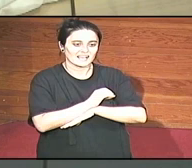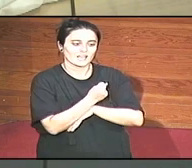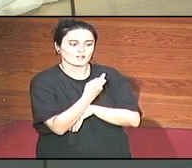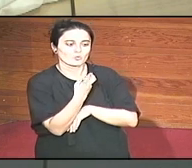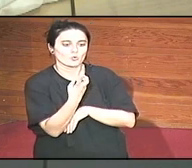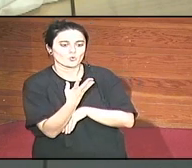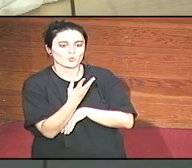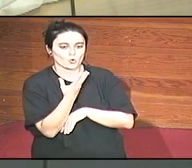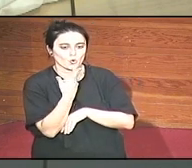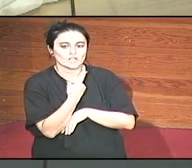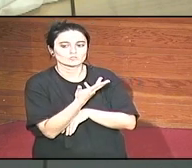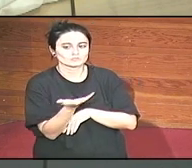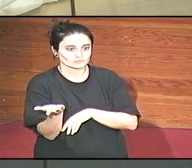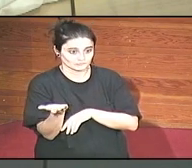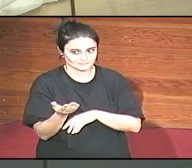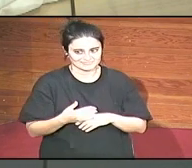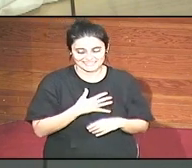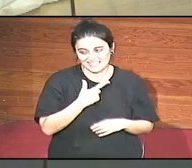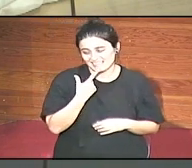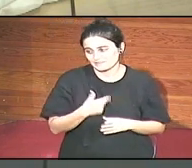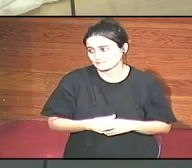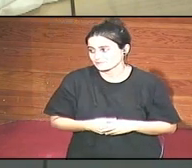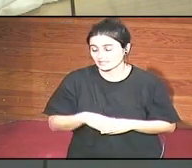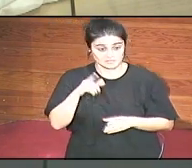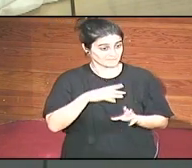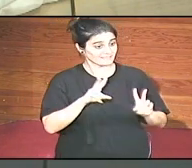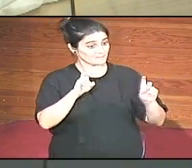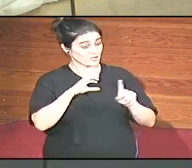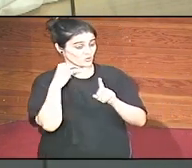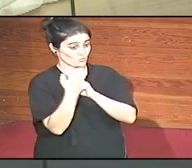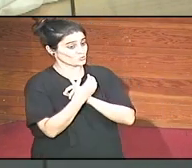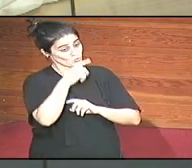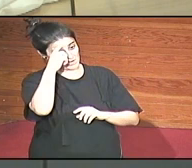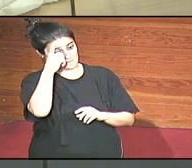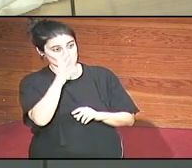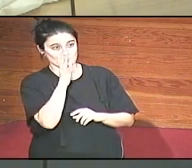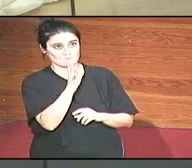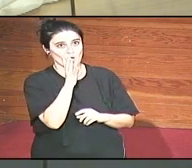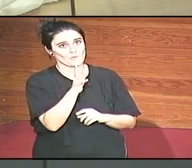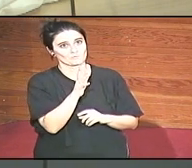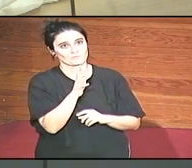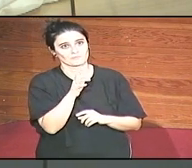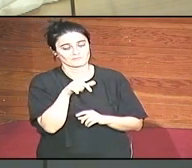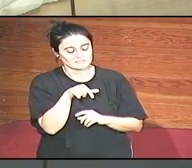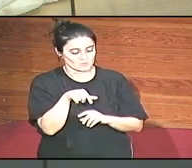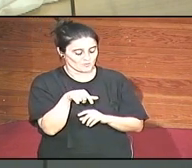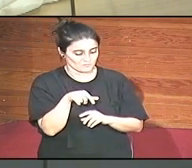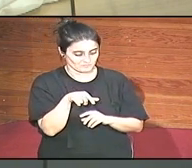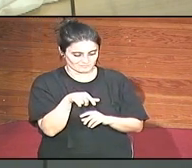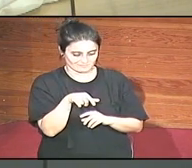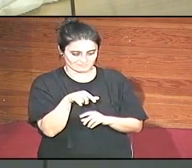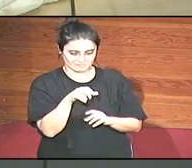ya solo eso lo lleva al terreno cultural porque creo que sería el terreno más fácil para